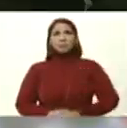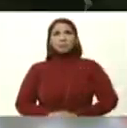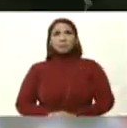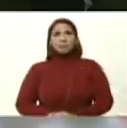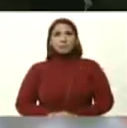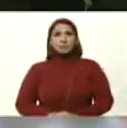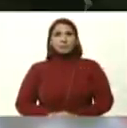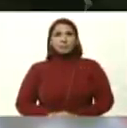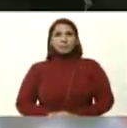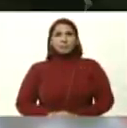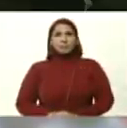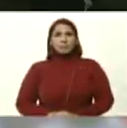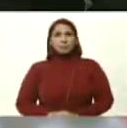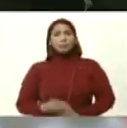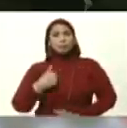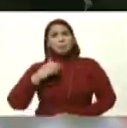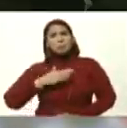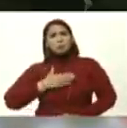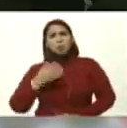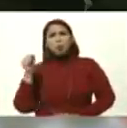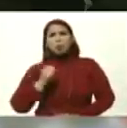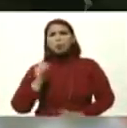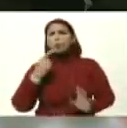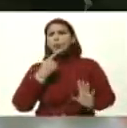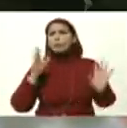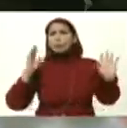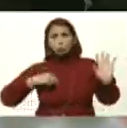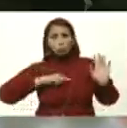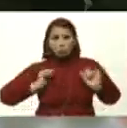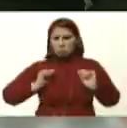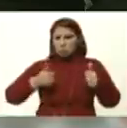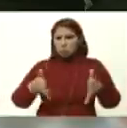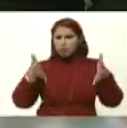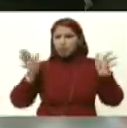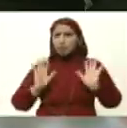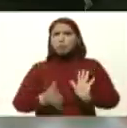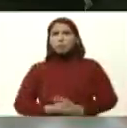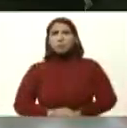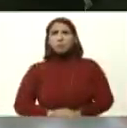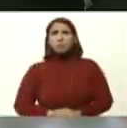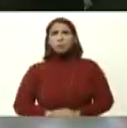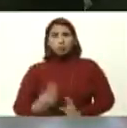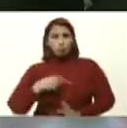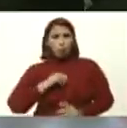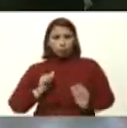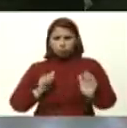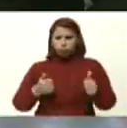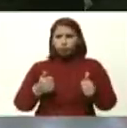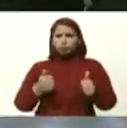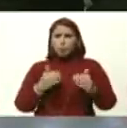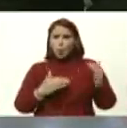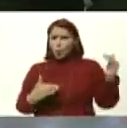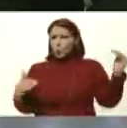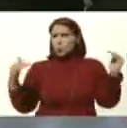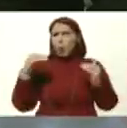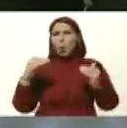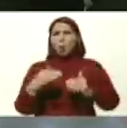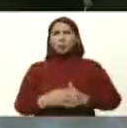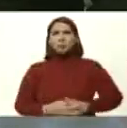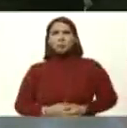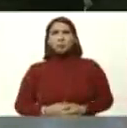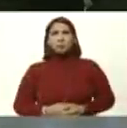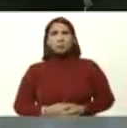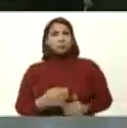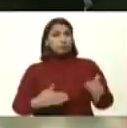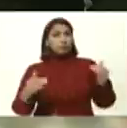empezando. Yo sí podría decirte que arrancamos ganando. Arrancamos con ventaja. Ventaja